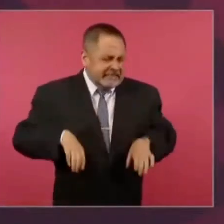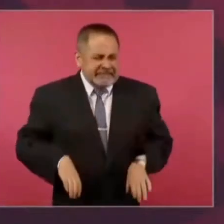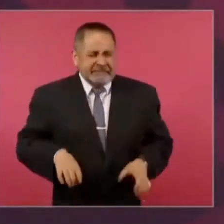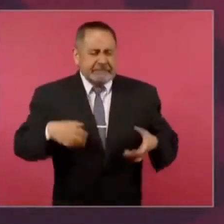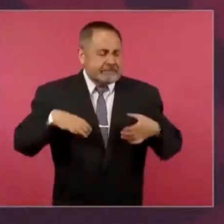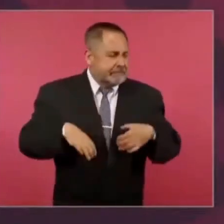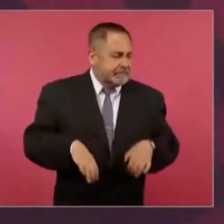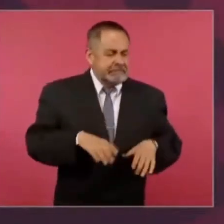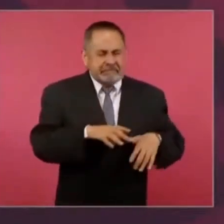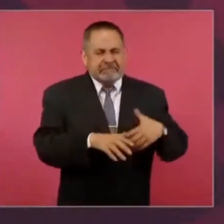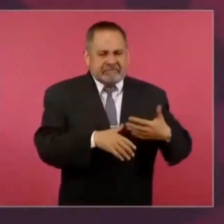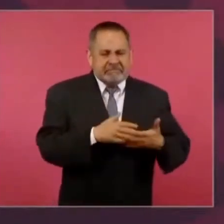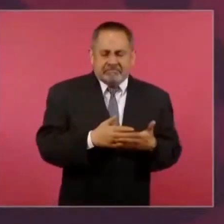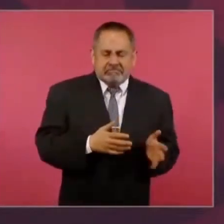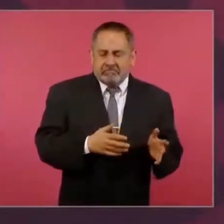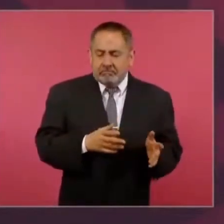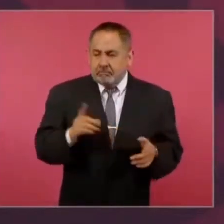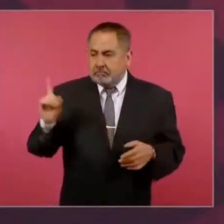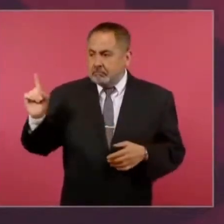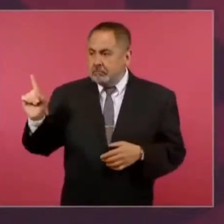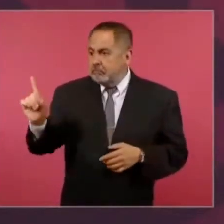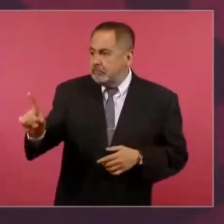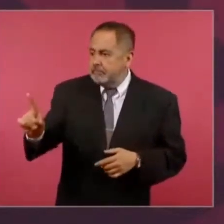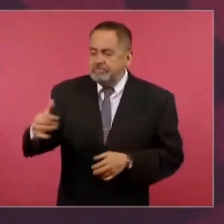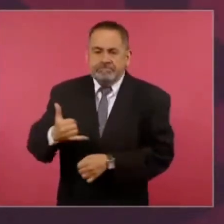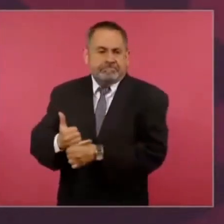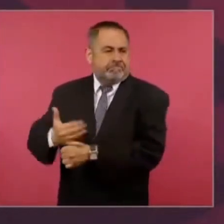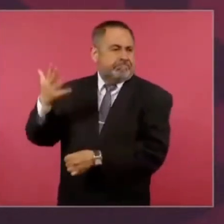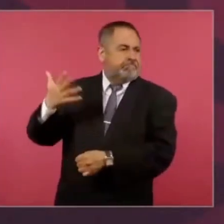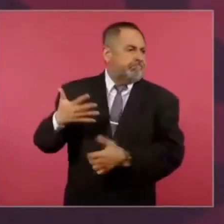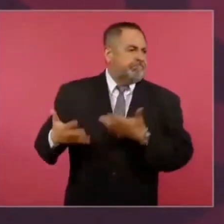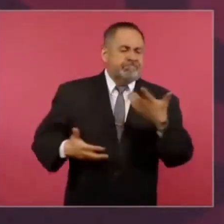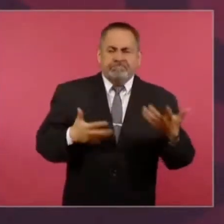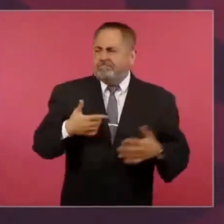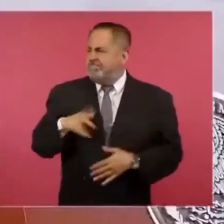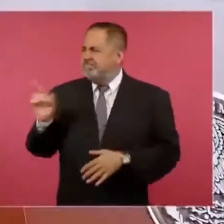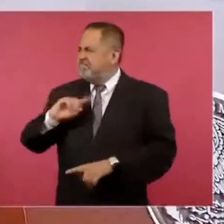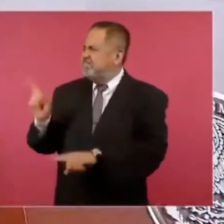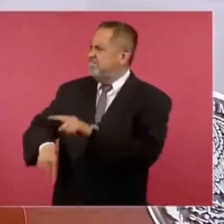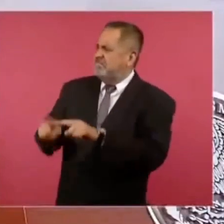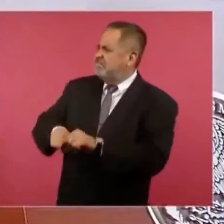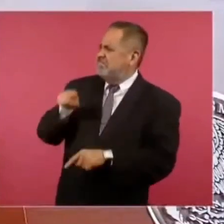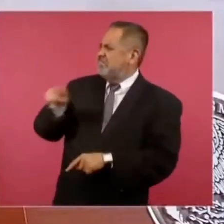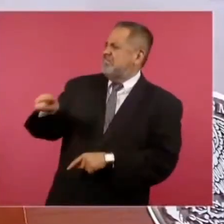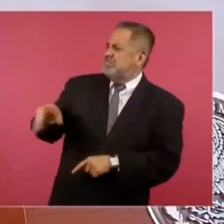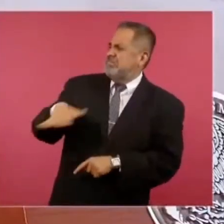Y querían una gente afín.